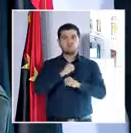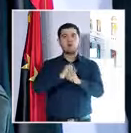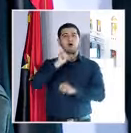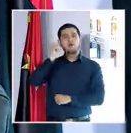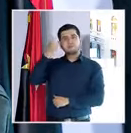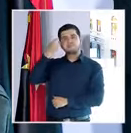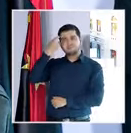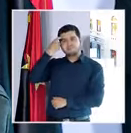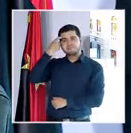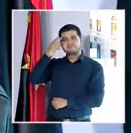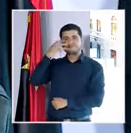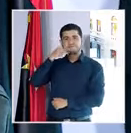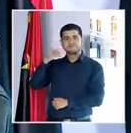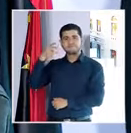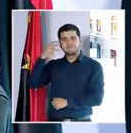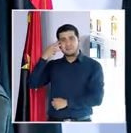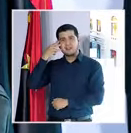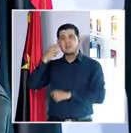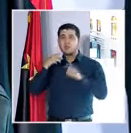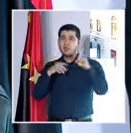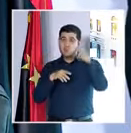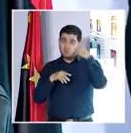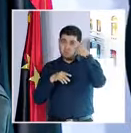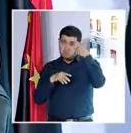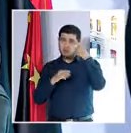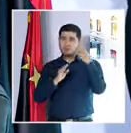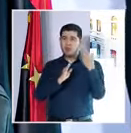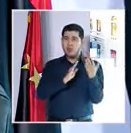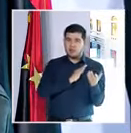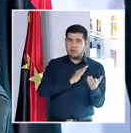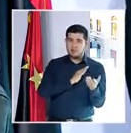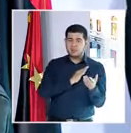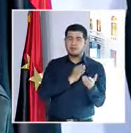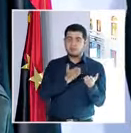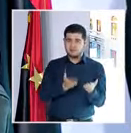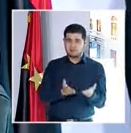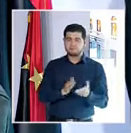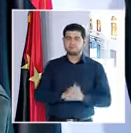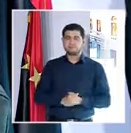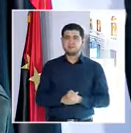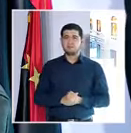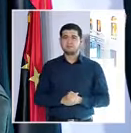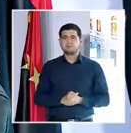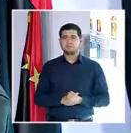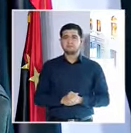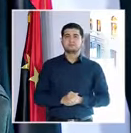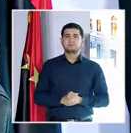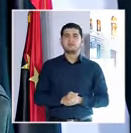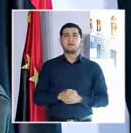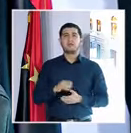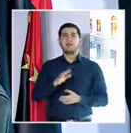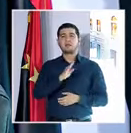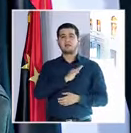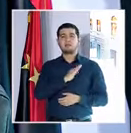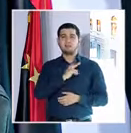del gobierno departamental y de los gobiernos municipales, especialmente el de Villa del Rosario y el de